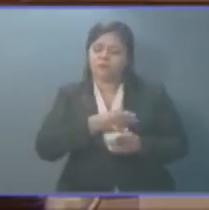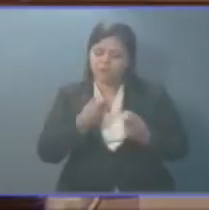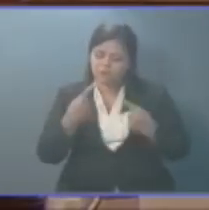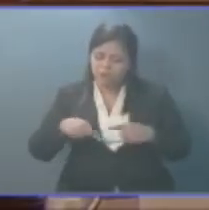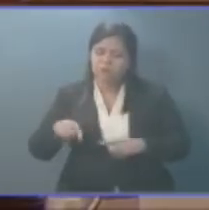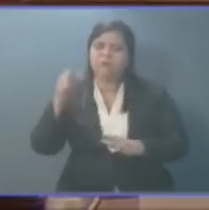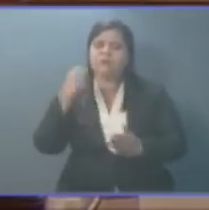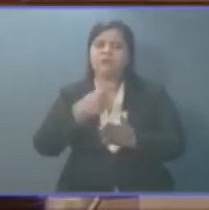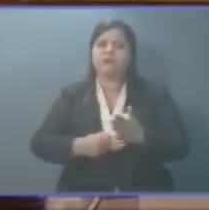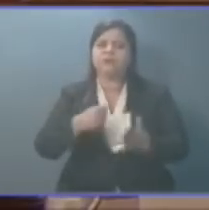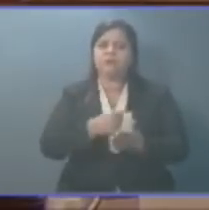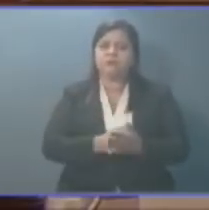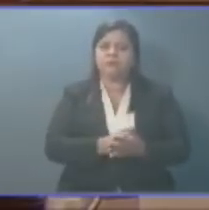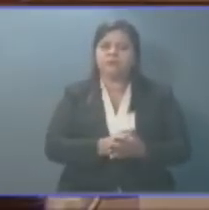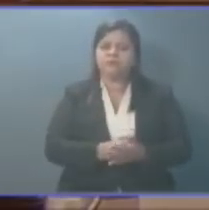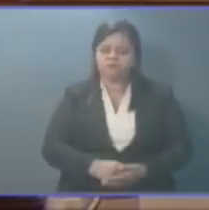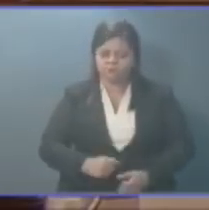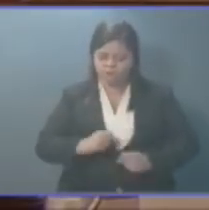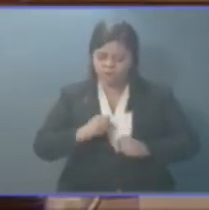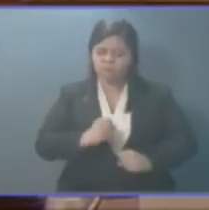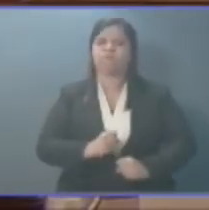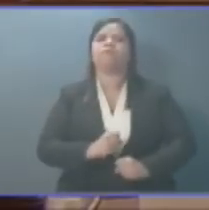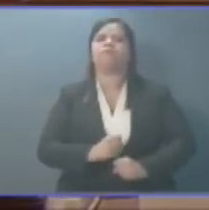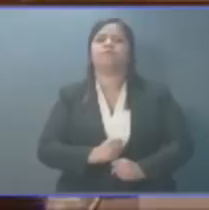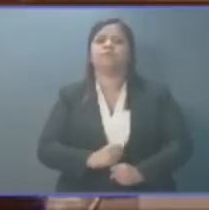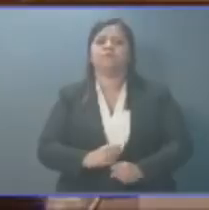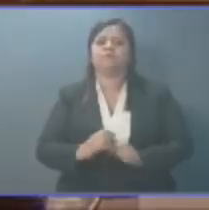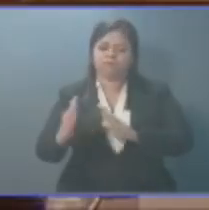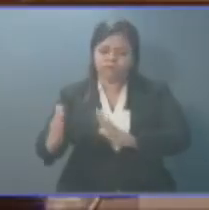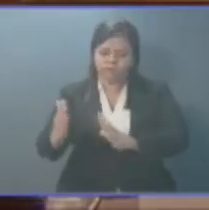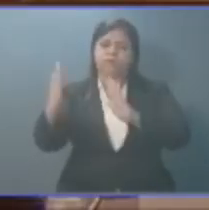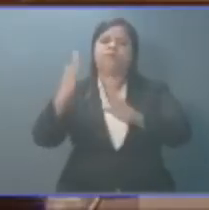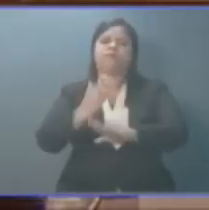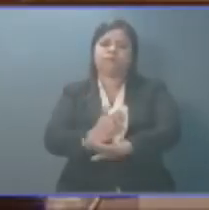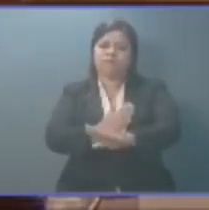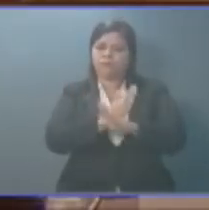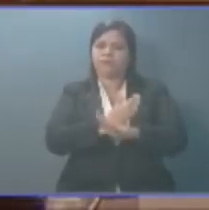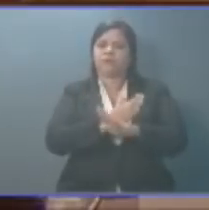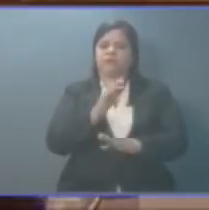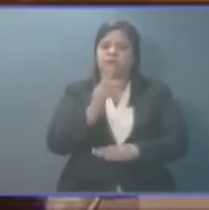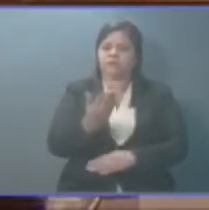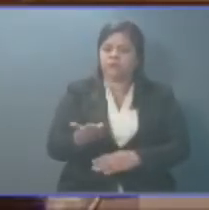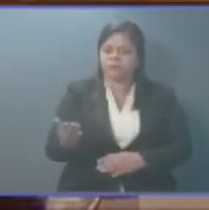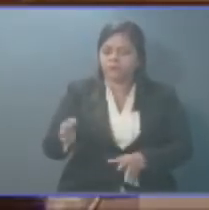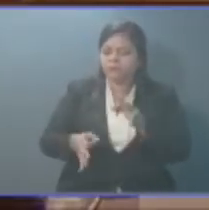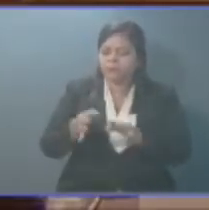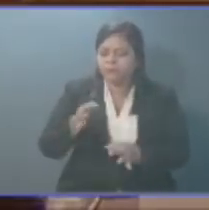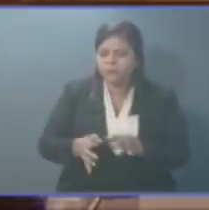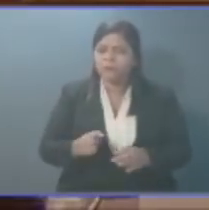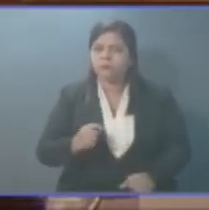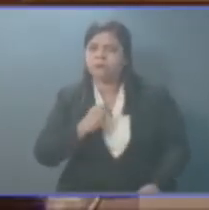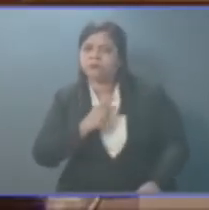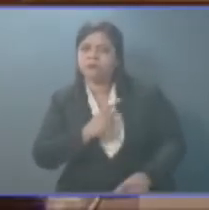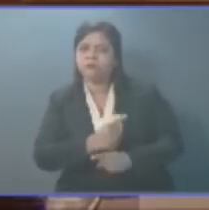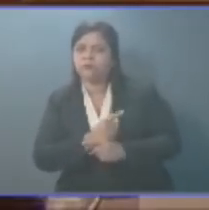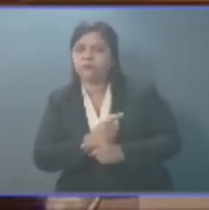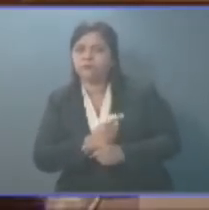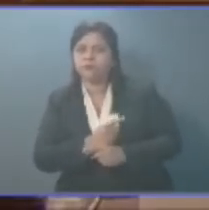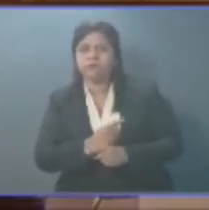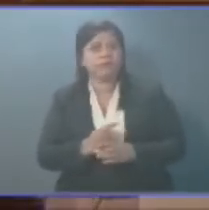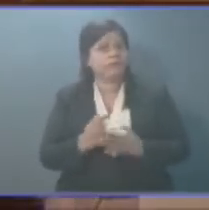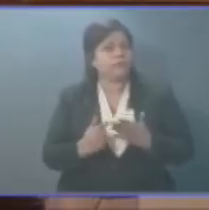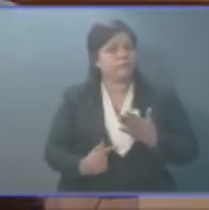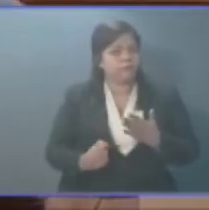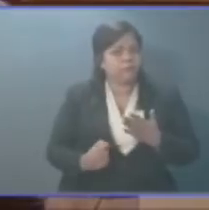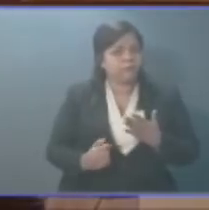seguir con una muralla puesta para defender lo que es justo, lo que es correcto y lo que es legal.